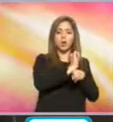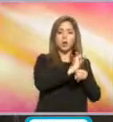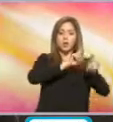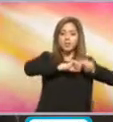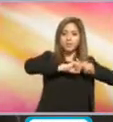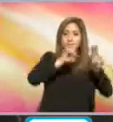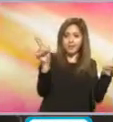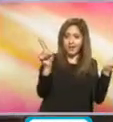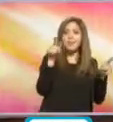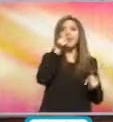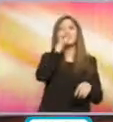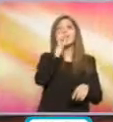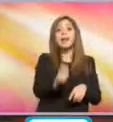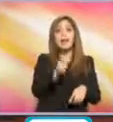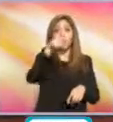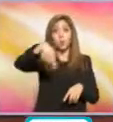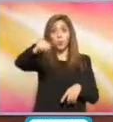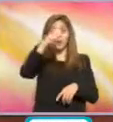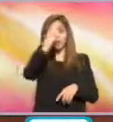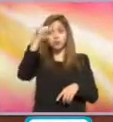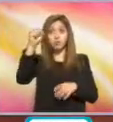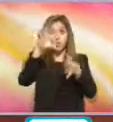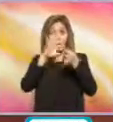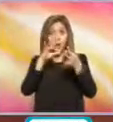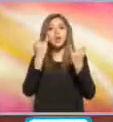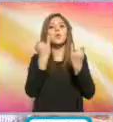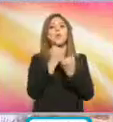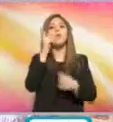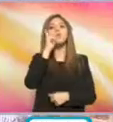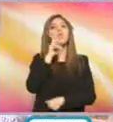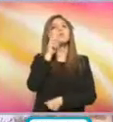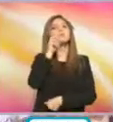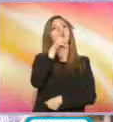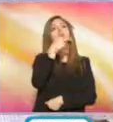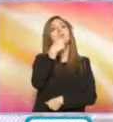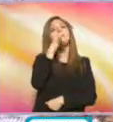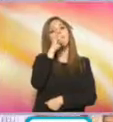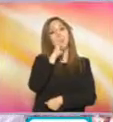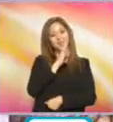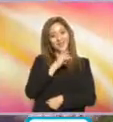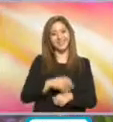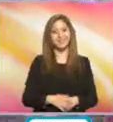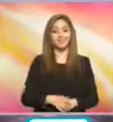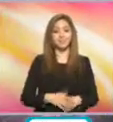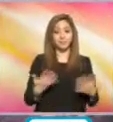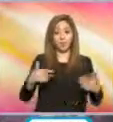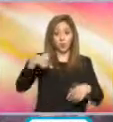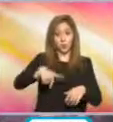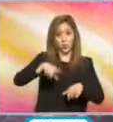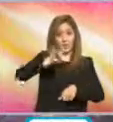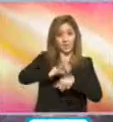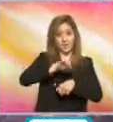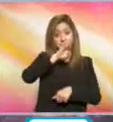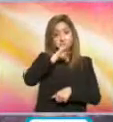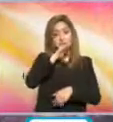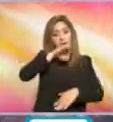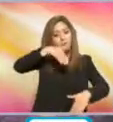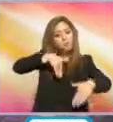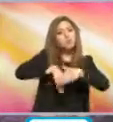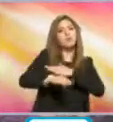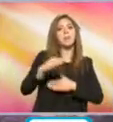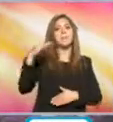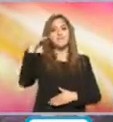de ojo. Así es. Vayan, por ser Día de las Madres, hoy las madres entran gratis. Muy bien. Así es que siempre que